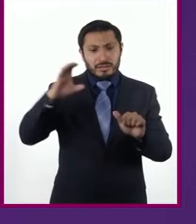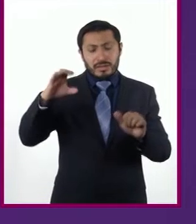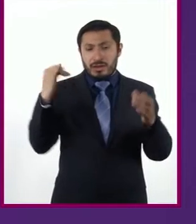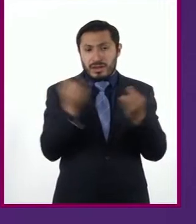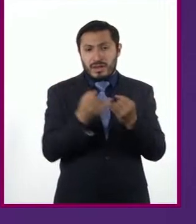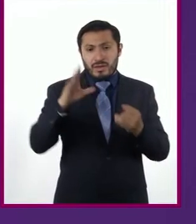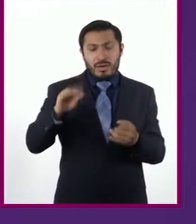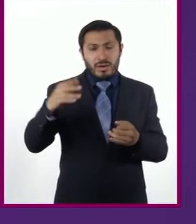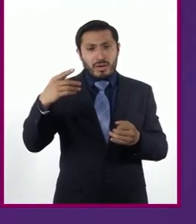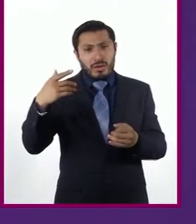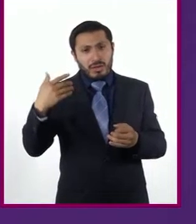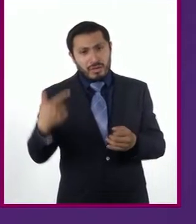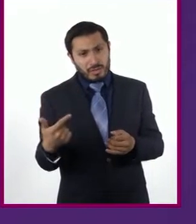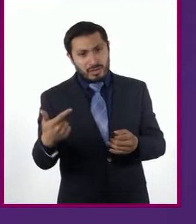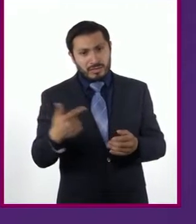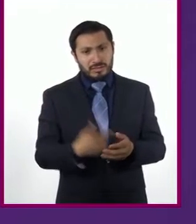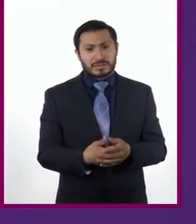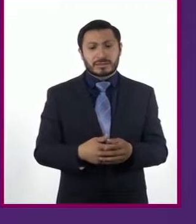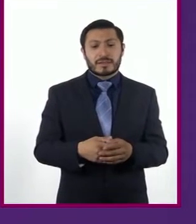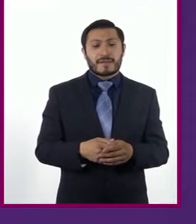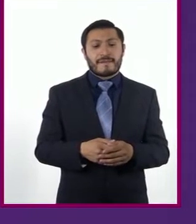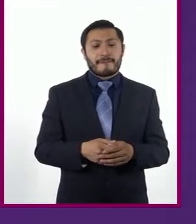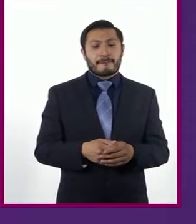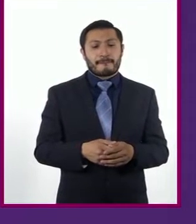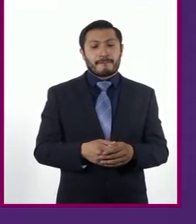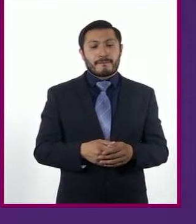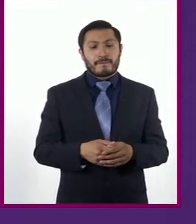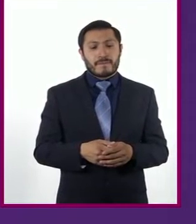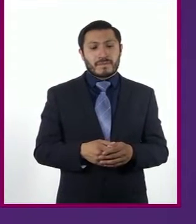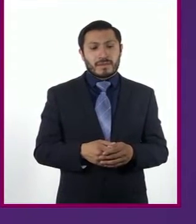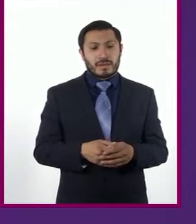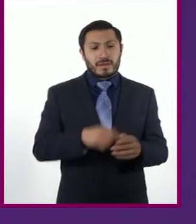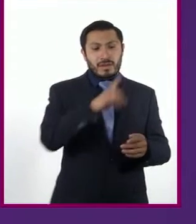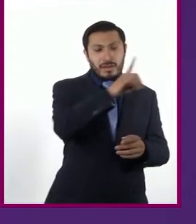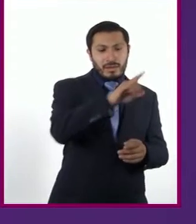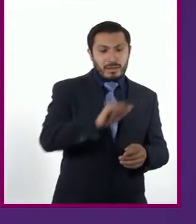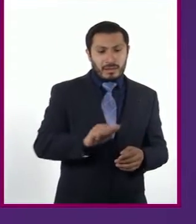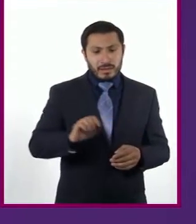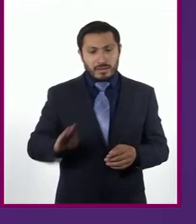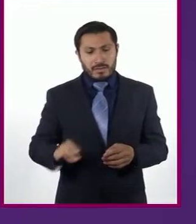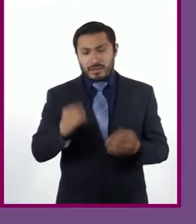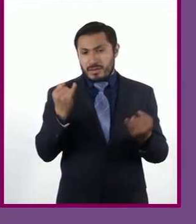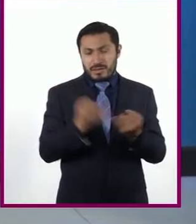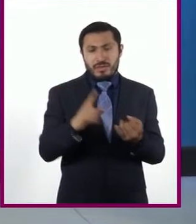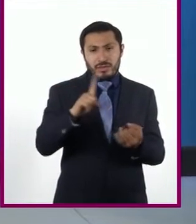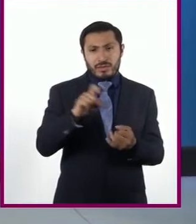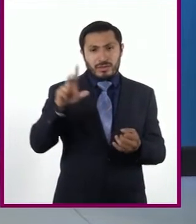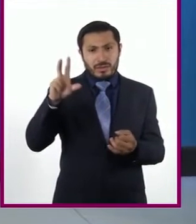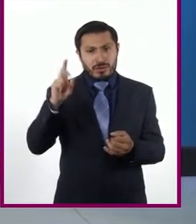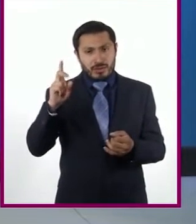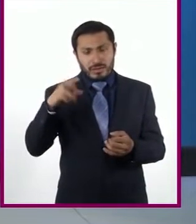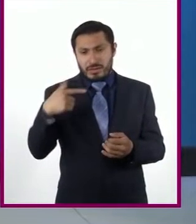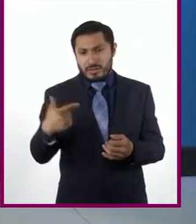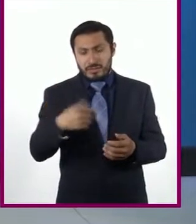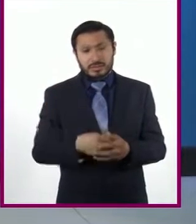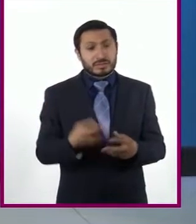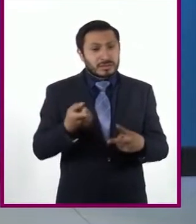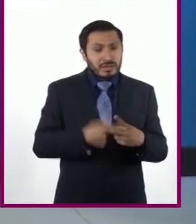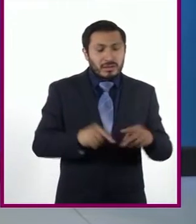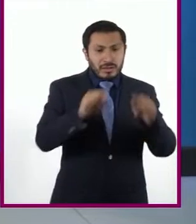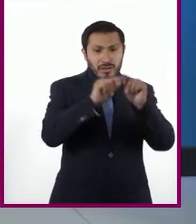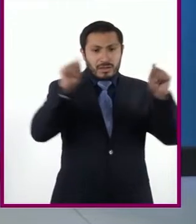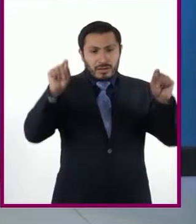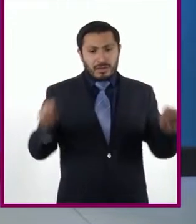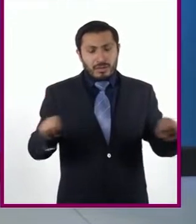igual a 90 grados. El ángulo DAB es igual a 130 grados. Comencemos con el